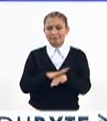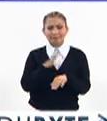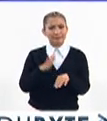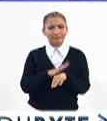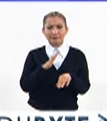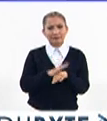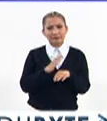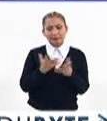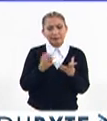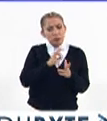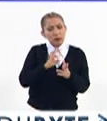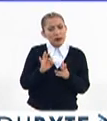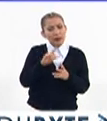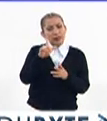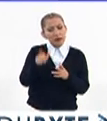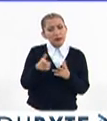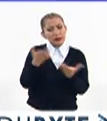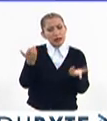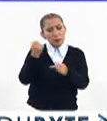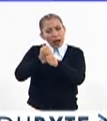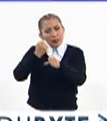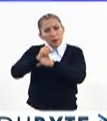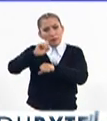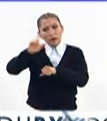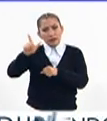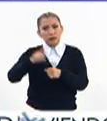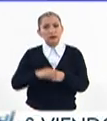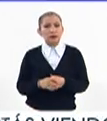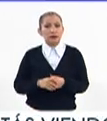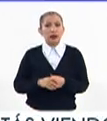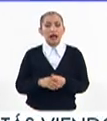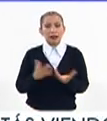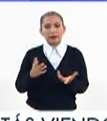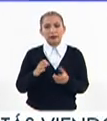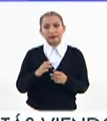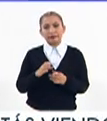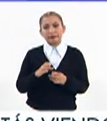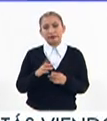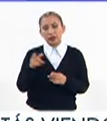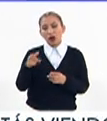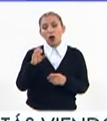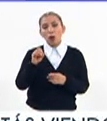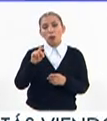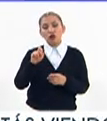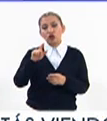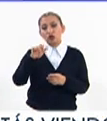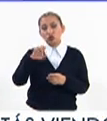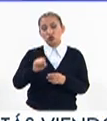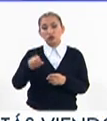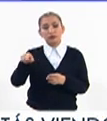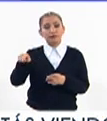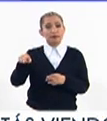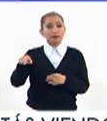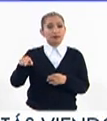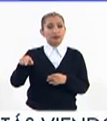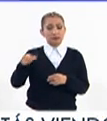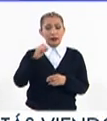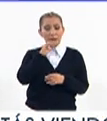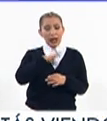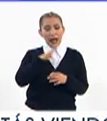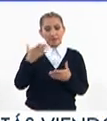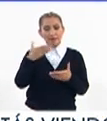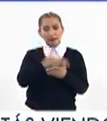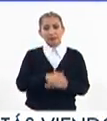excelentes posibilidades después de hacer prácticas profesionales y claro, pues el señor Paul Bocuse que está también